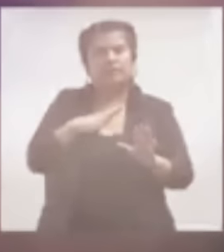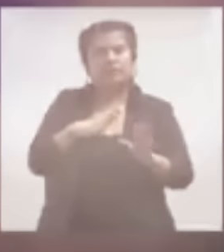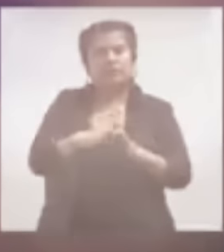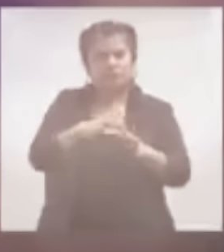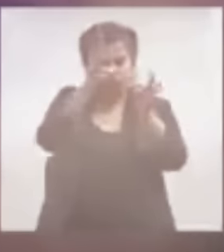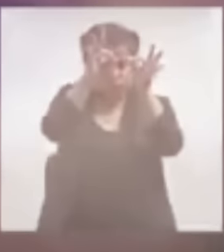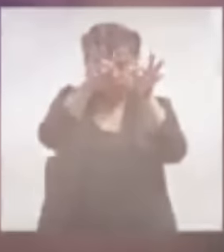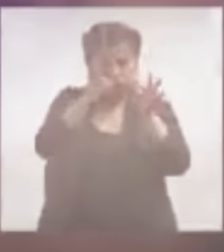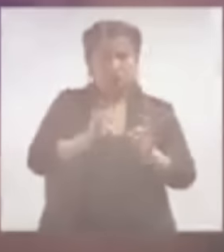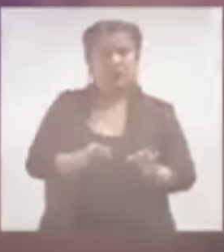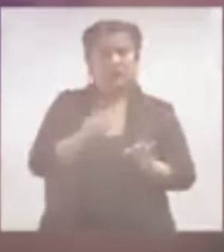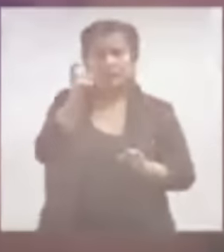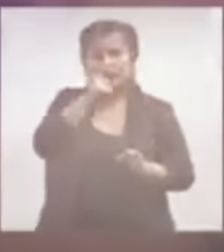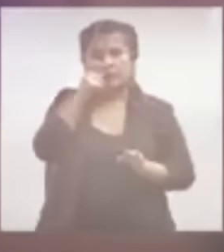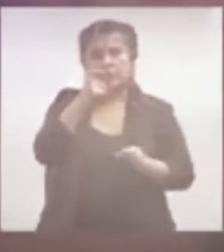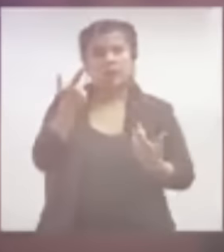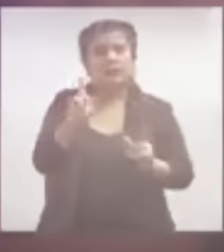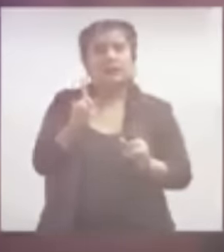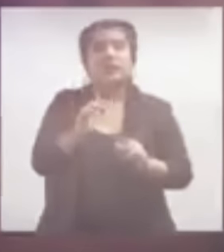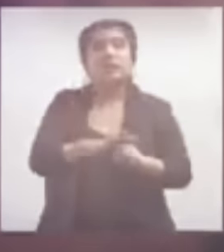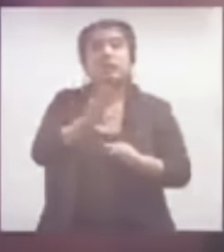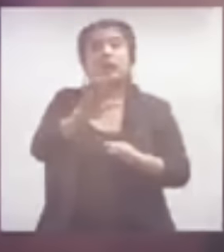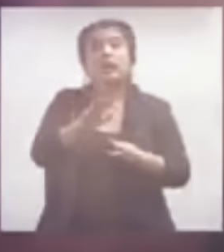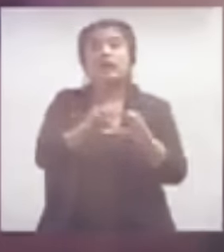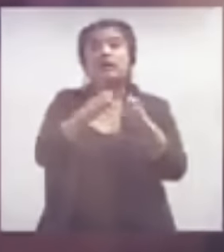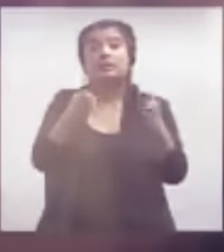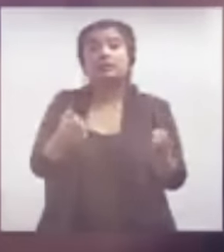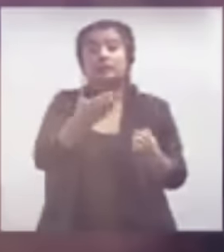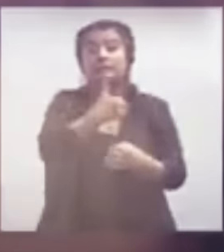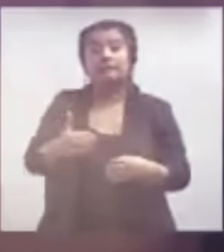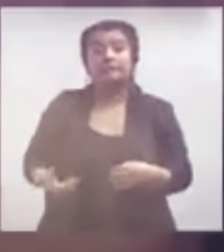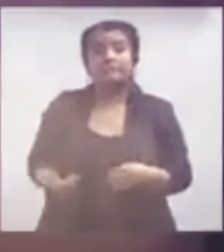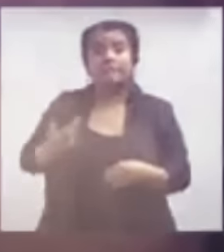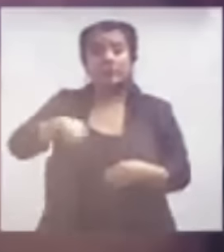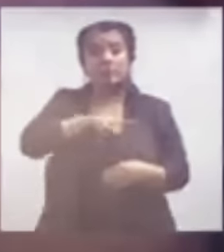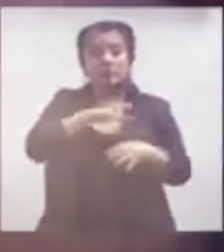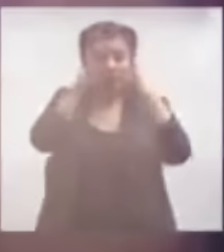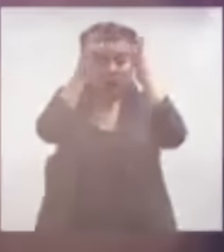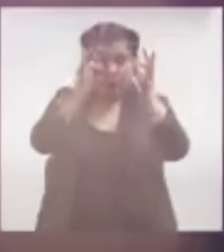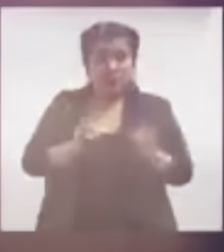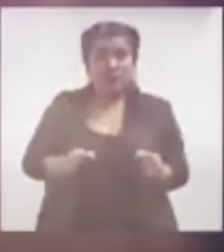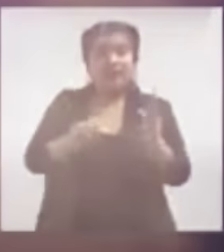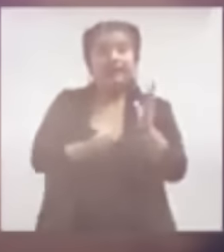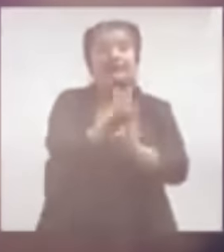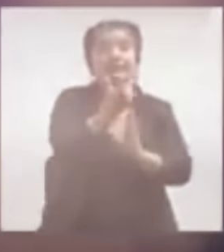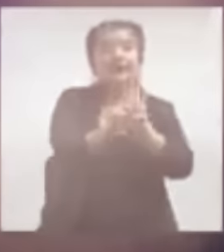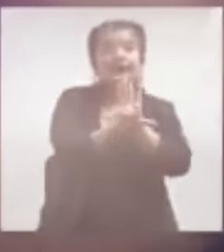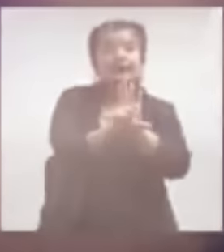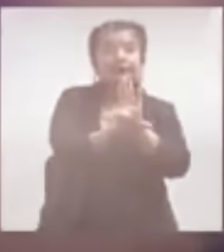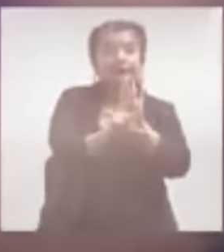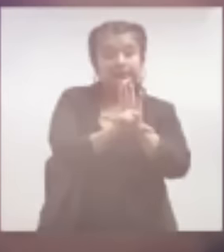no hay, pero hoy no me quiero referir a eso, presidente. Acordamos que las iniciativas de